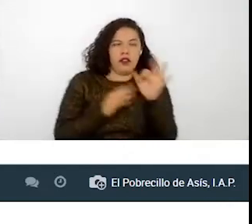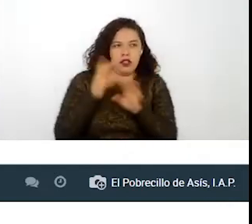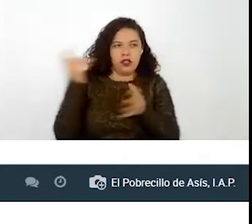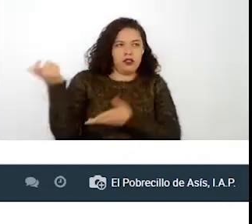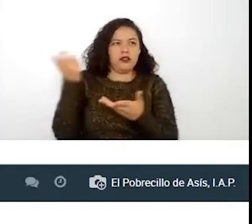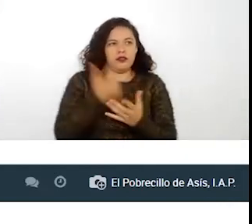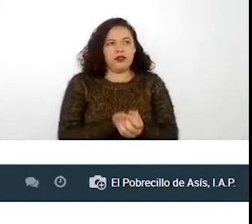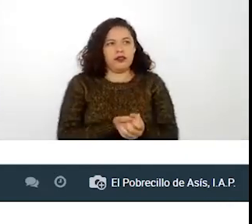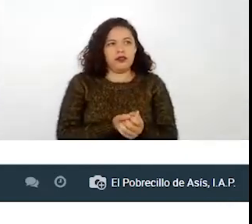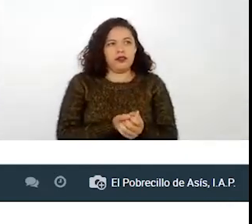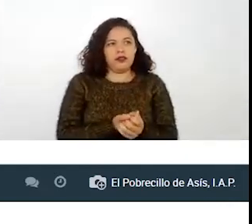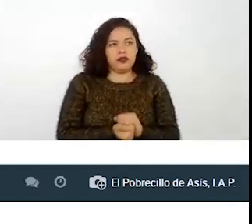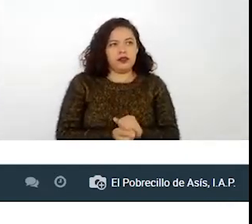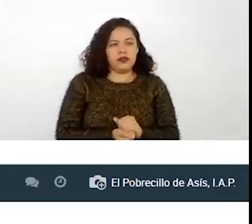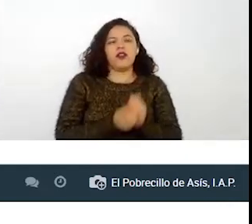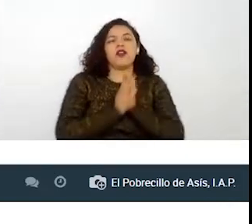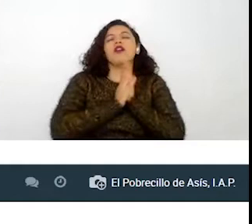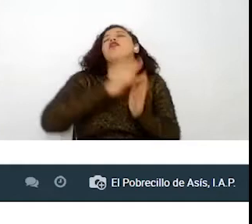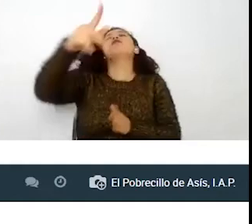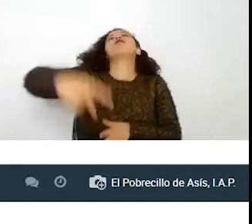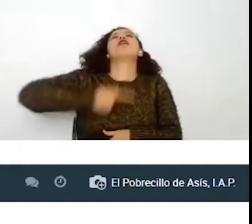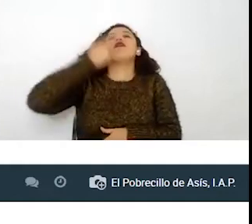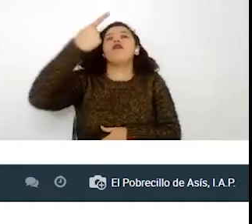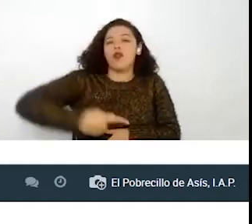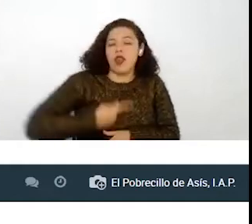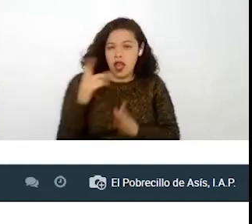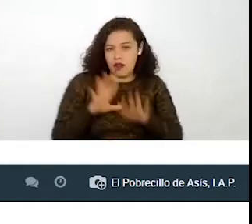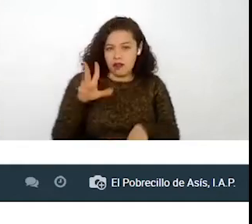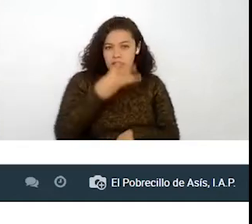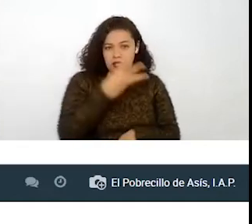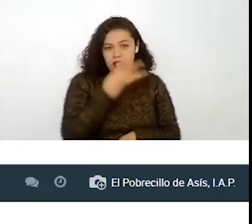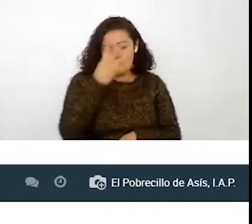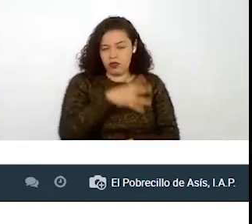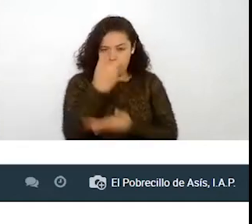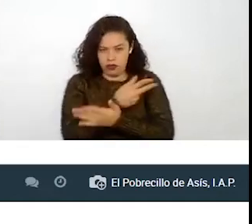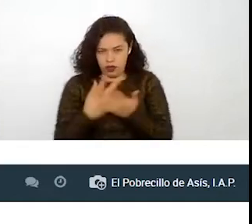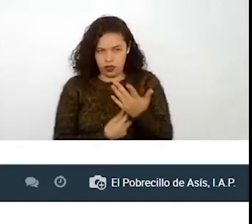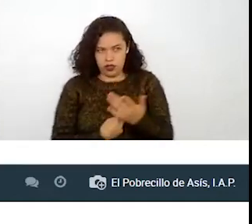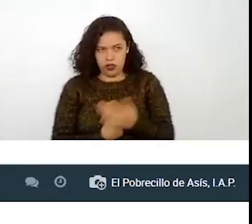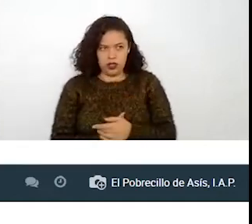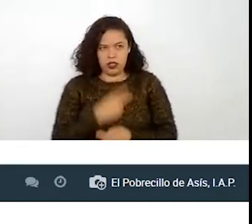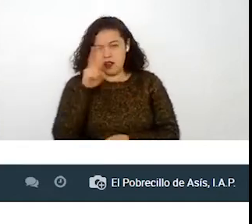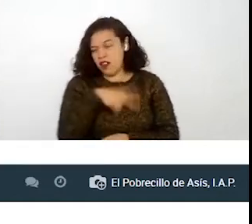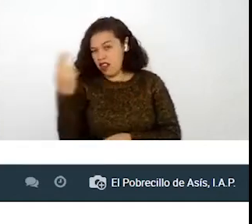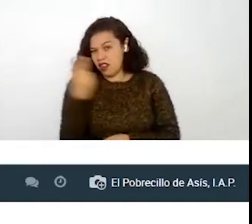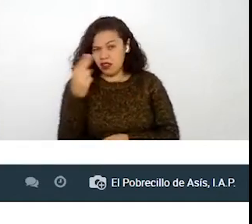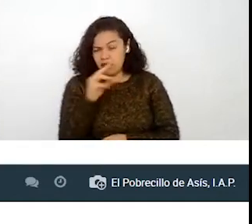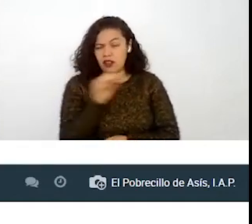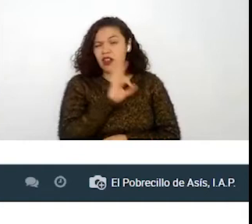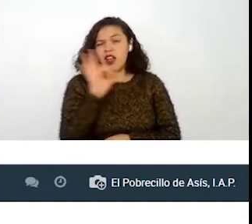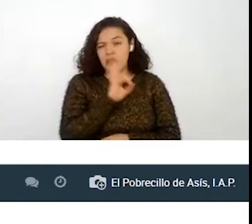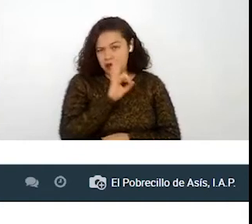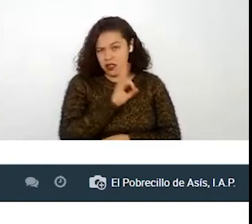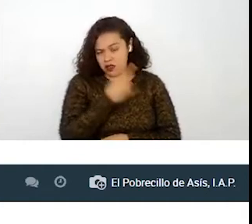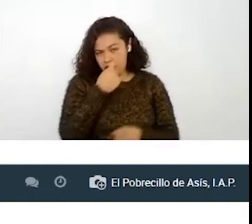presupuesto consultennos a veces abren tres programas o cuatro programas que que a veces no es necesario digo a lo mejor caben